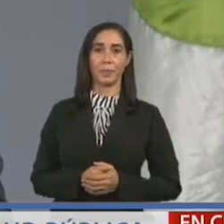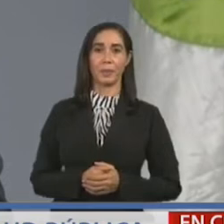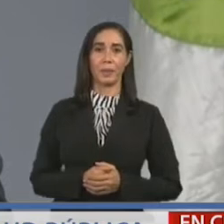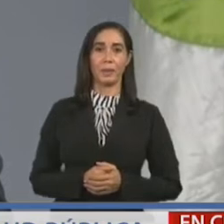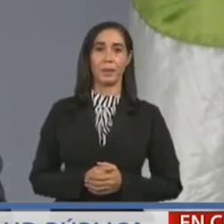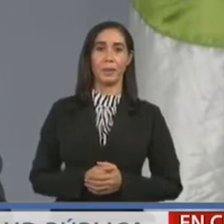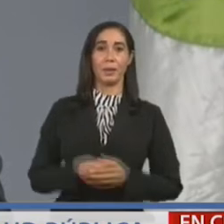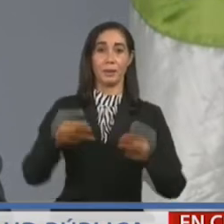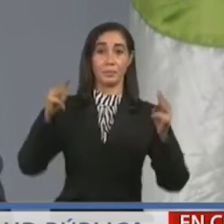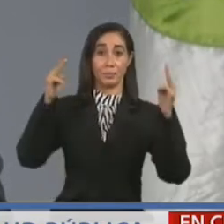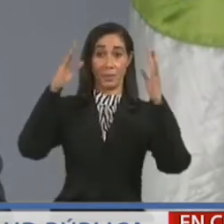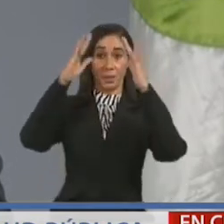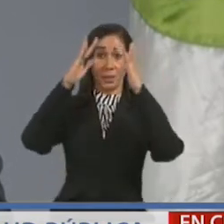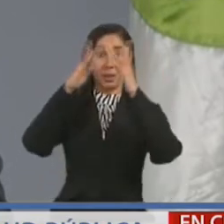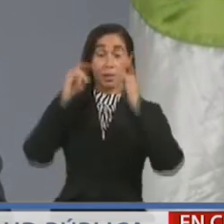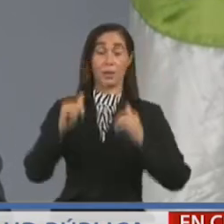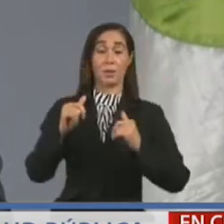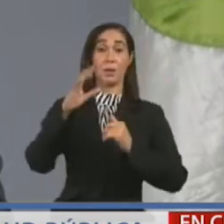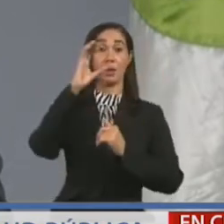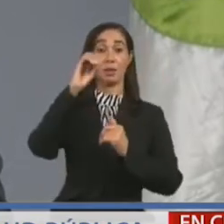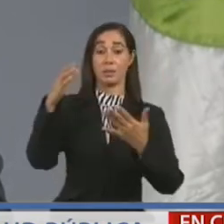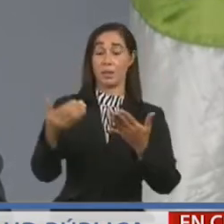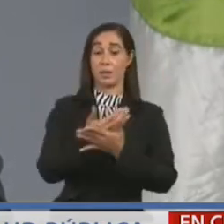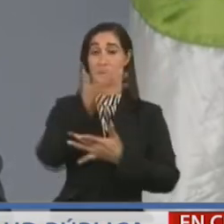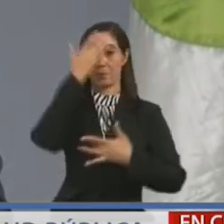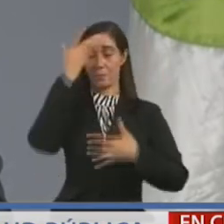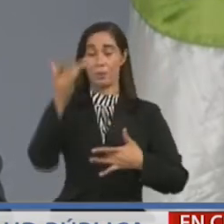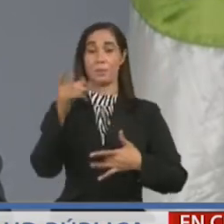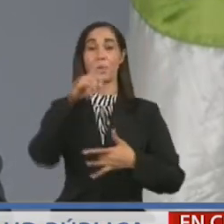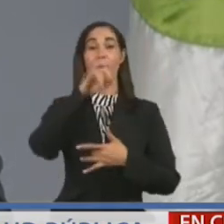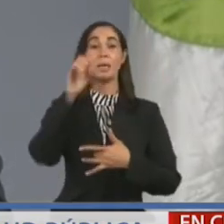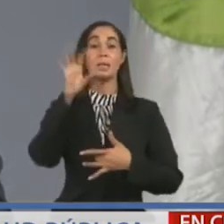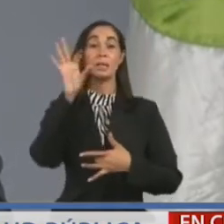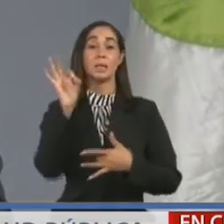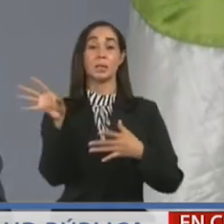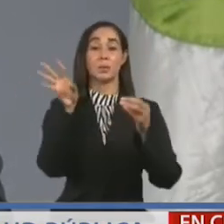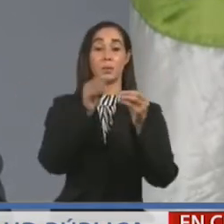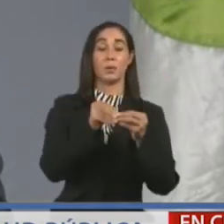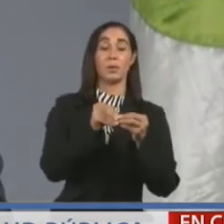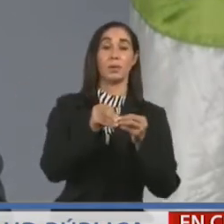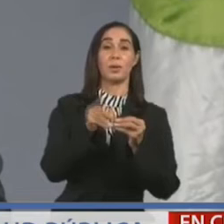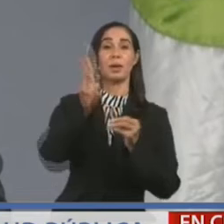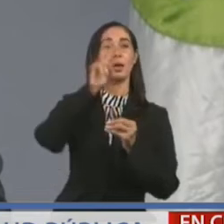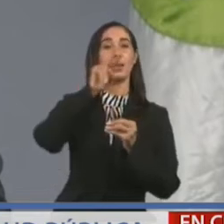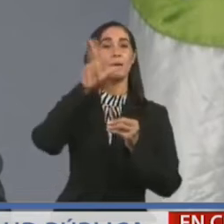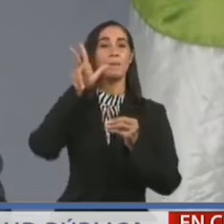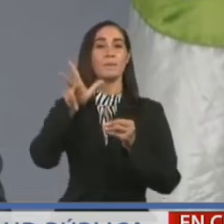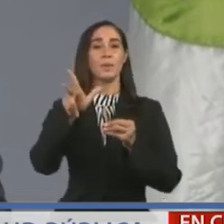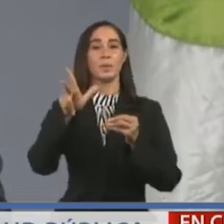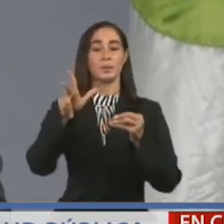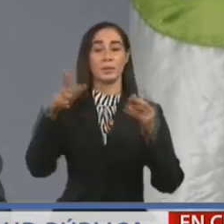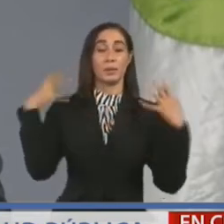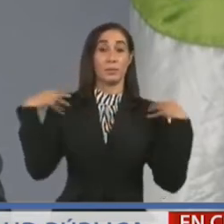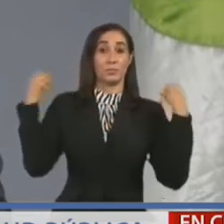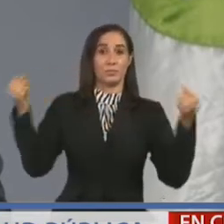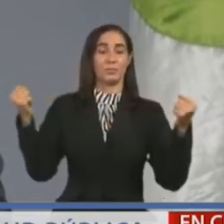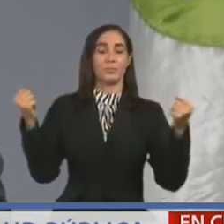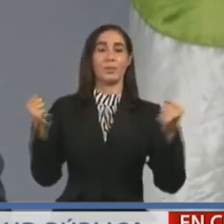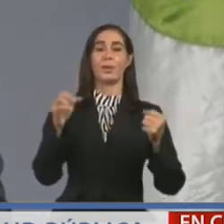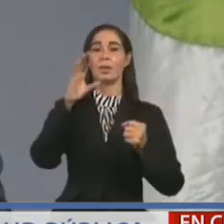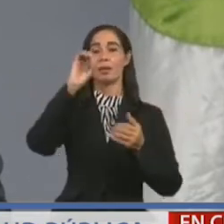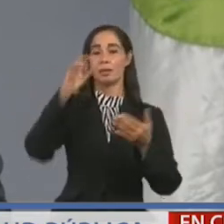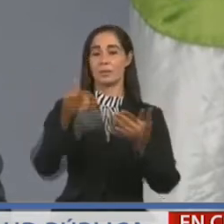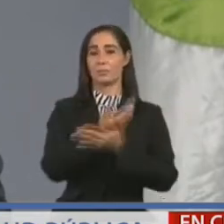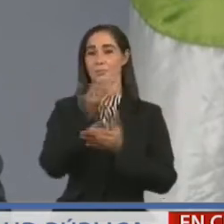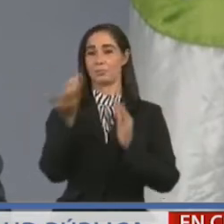Alta Gracia, 0 casos nuevos, 109 acumulados, 23 recuperados,